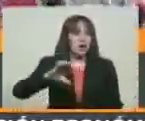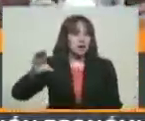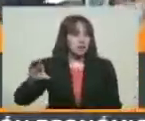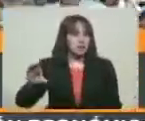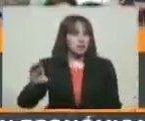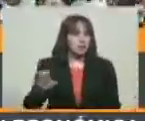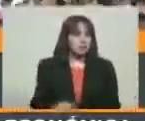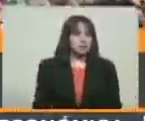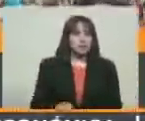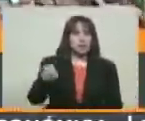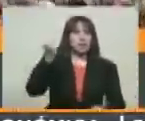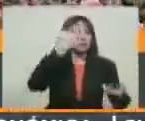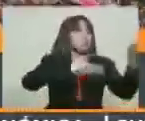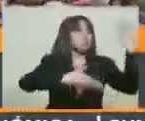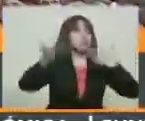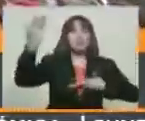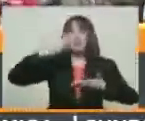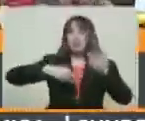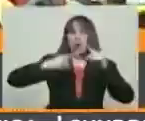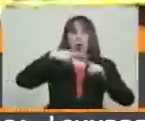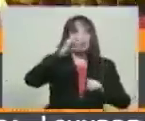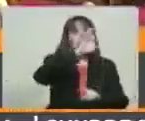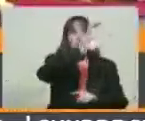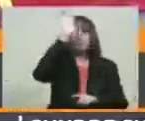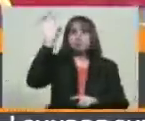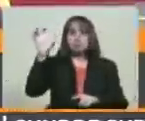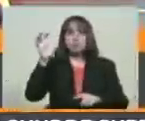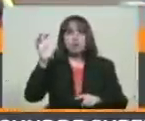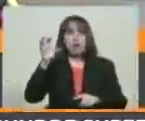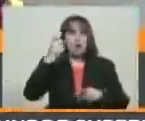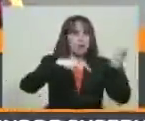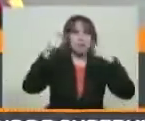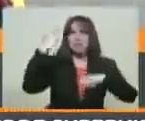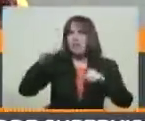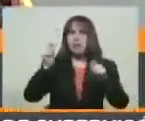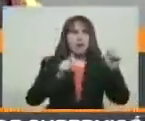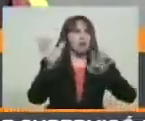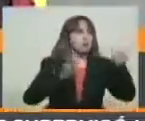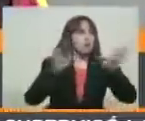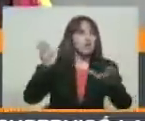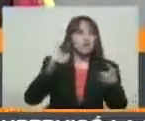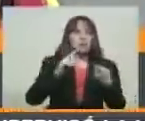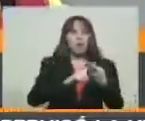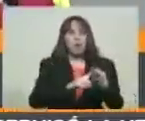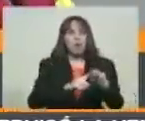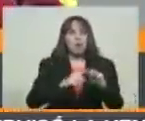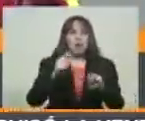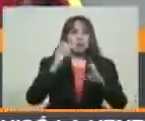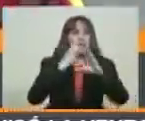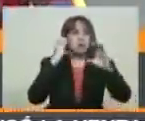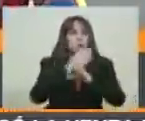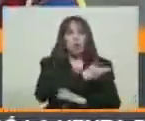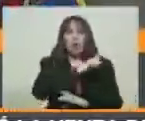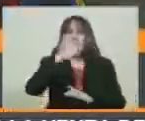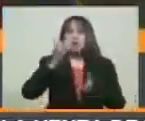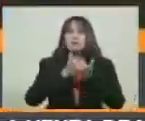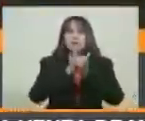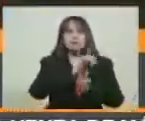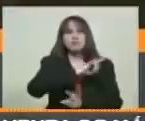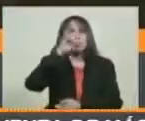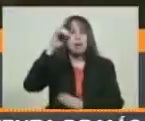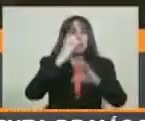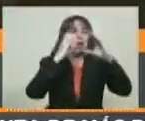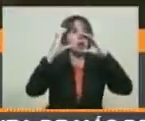para exportar, para importar, para el turismo, para el transporte, para la comunicación.